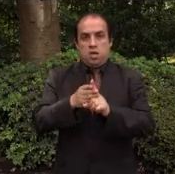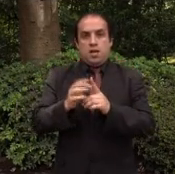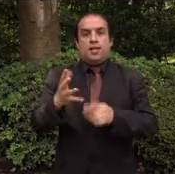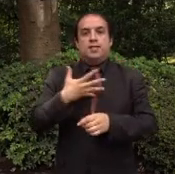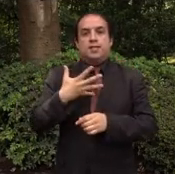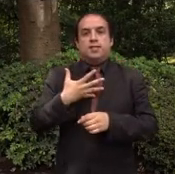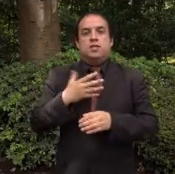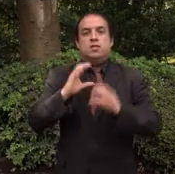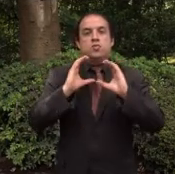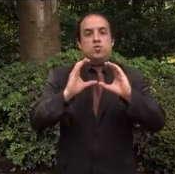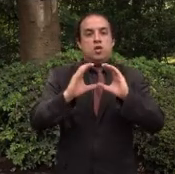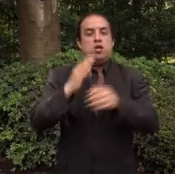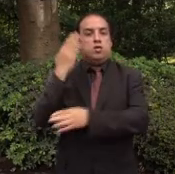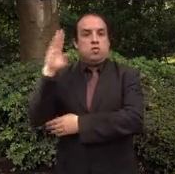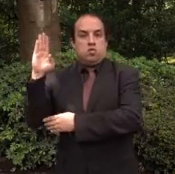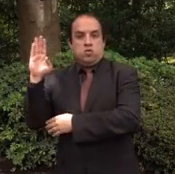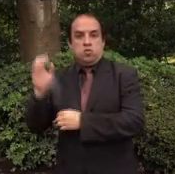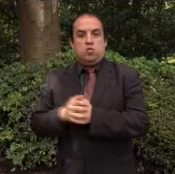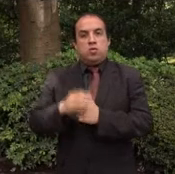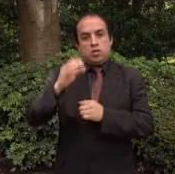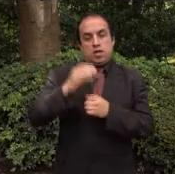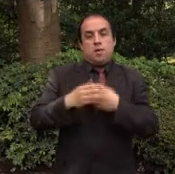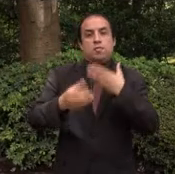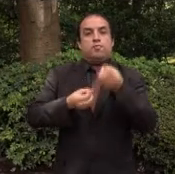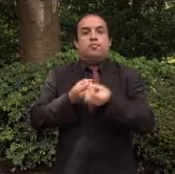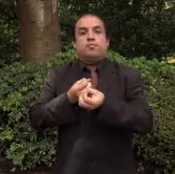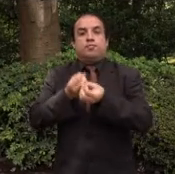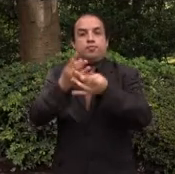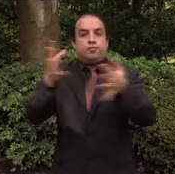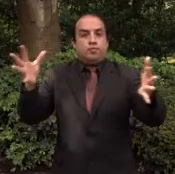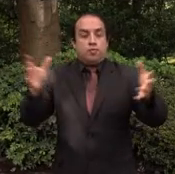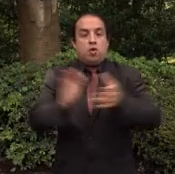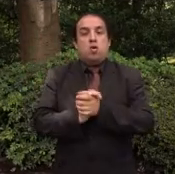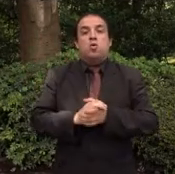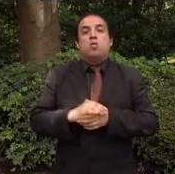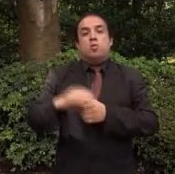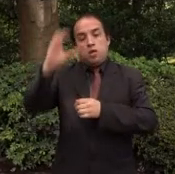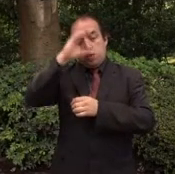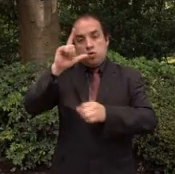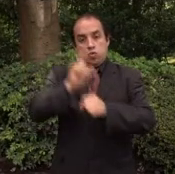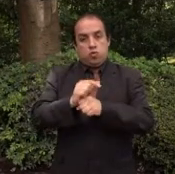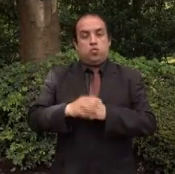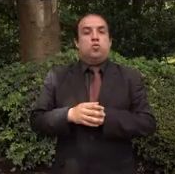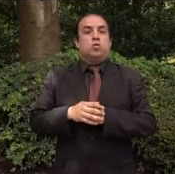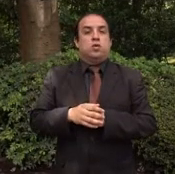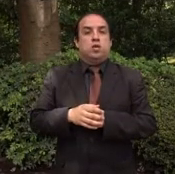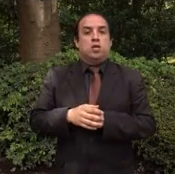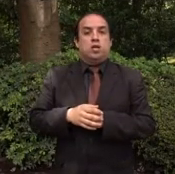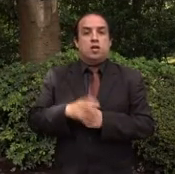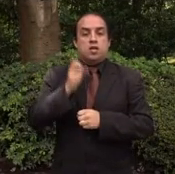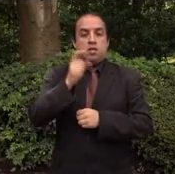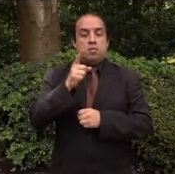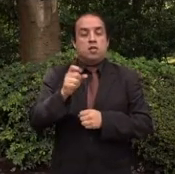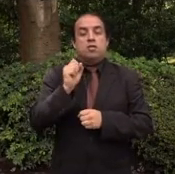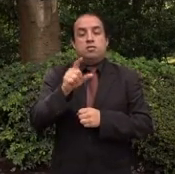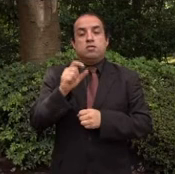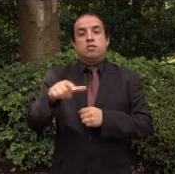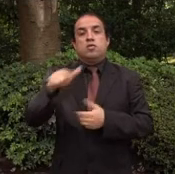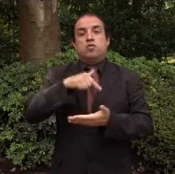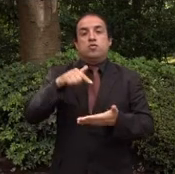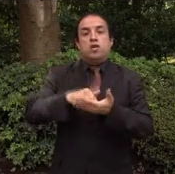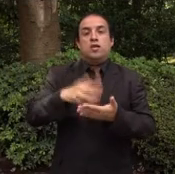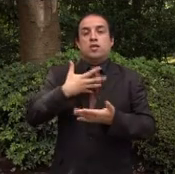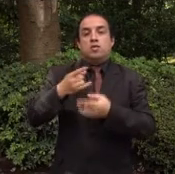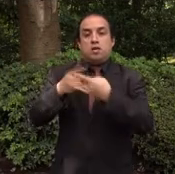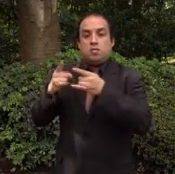natural fundamental. Y que hoy a través no solamente de estos portales que estamos abriendo al público, sino también